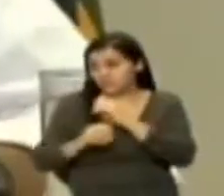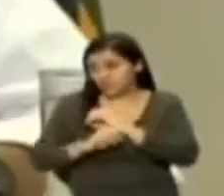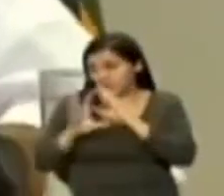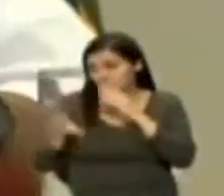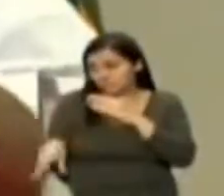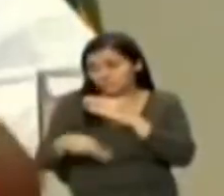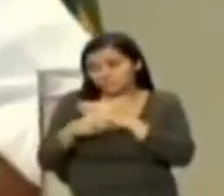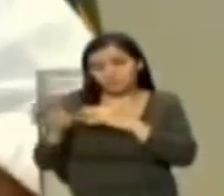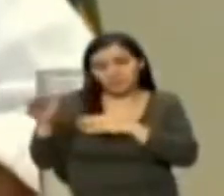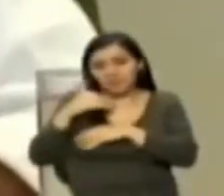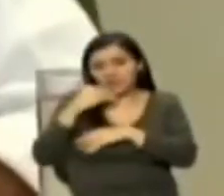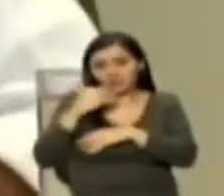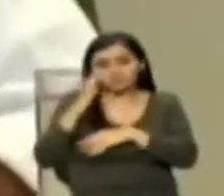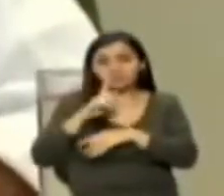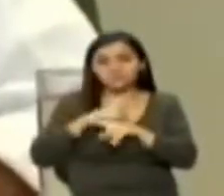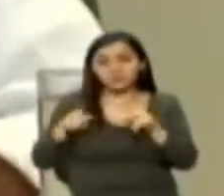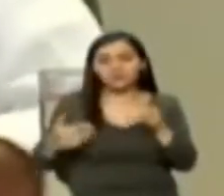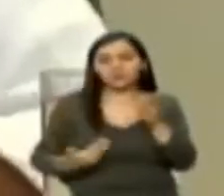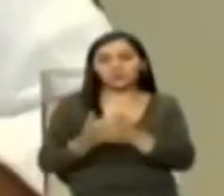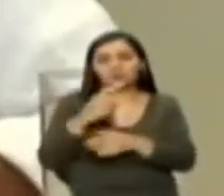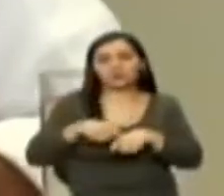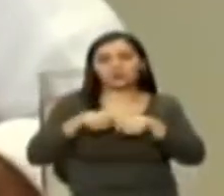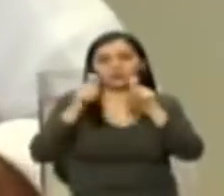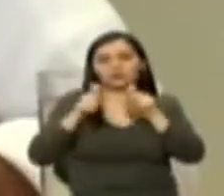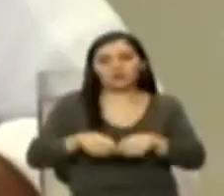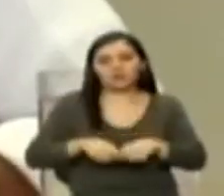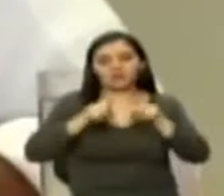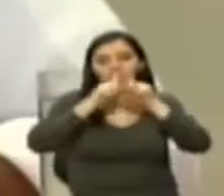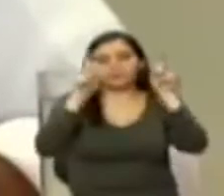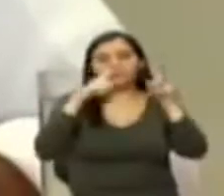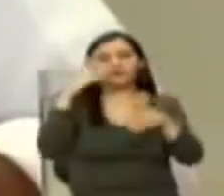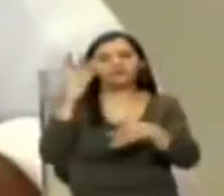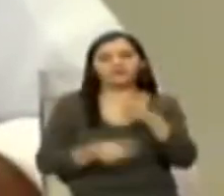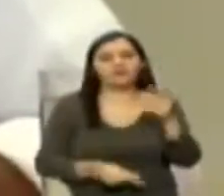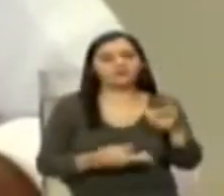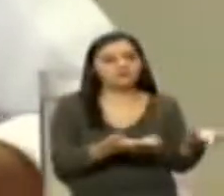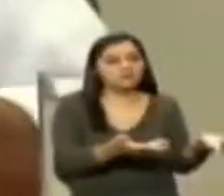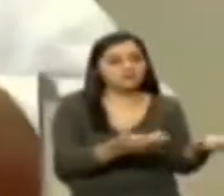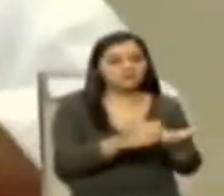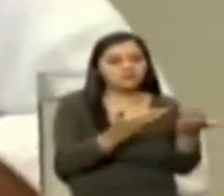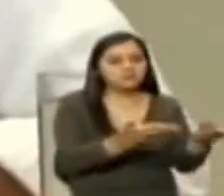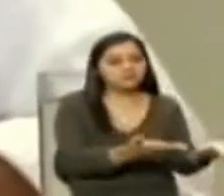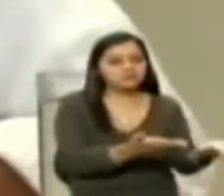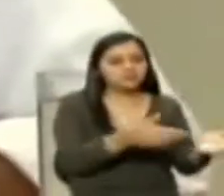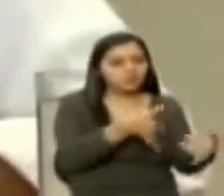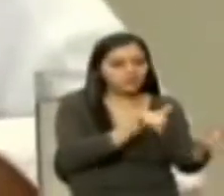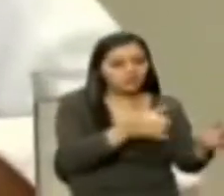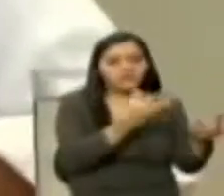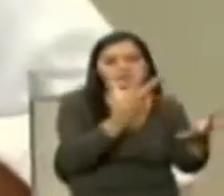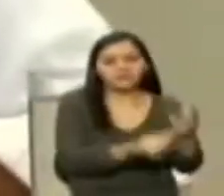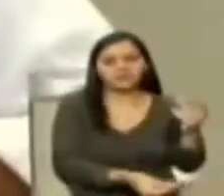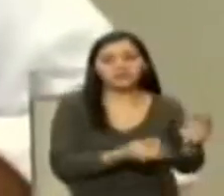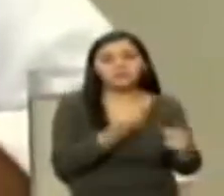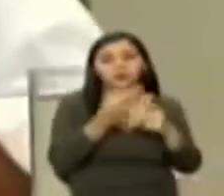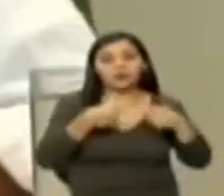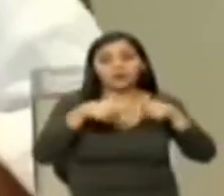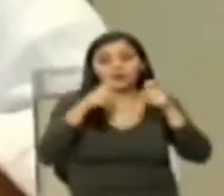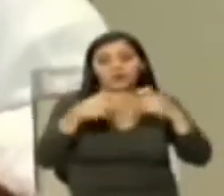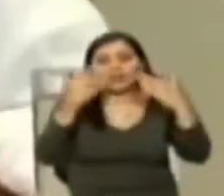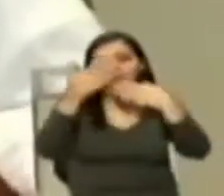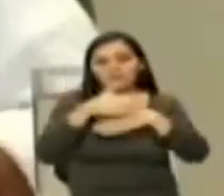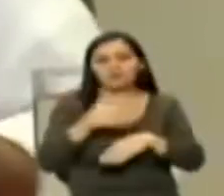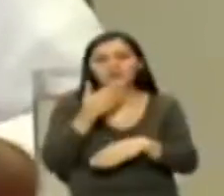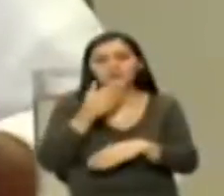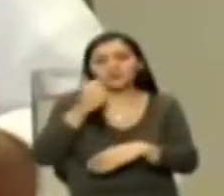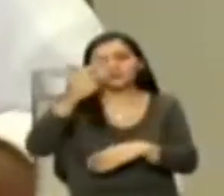esto, y se contrató una nueva compañía, la cual también nos falló. Entonces, se está terminando el contrato con esa compañía para hacer una